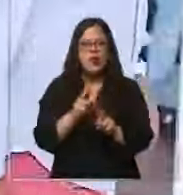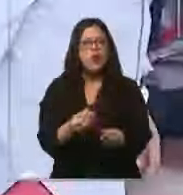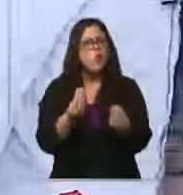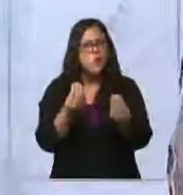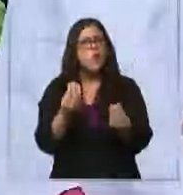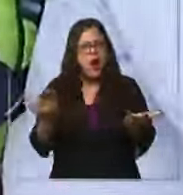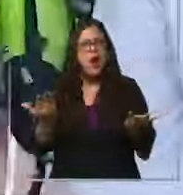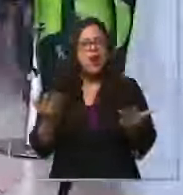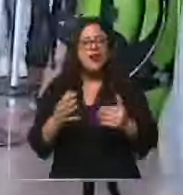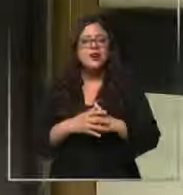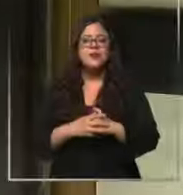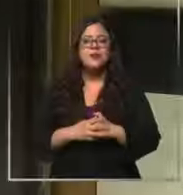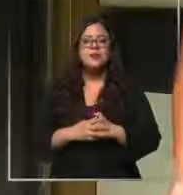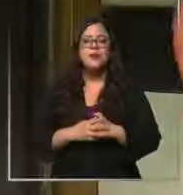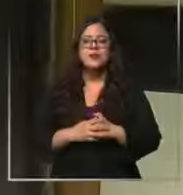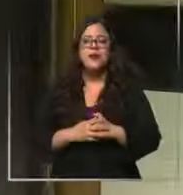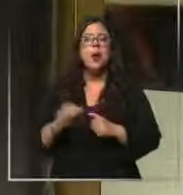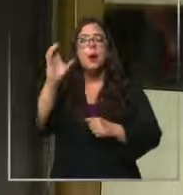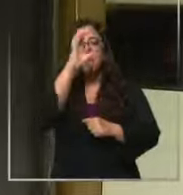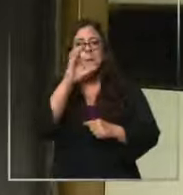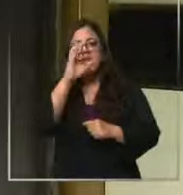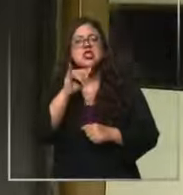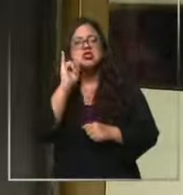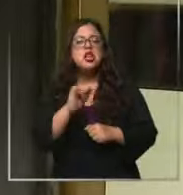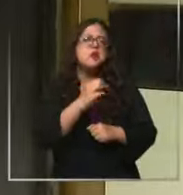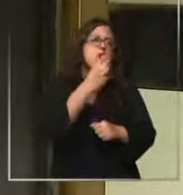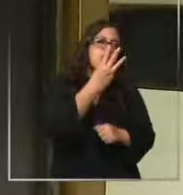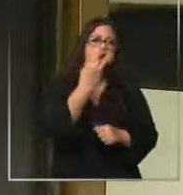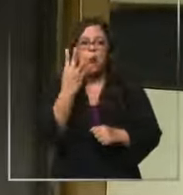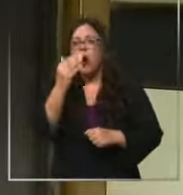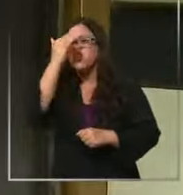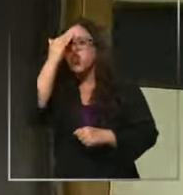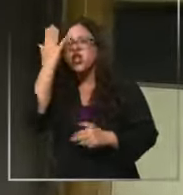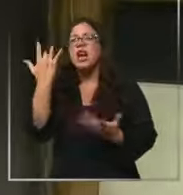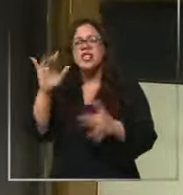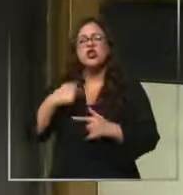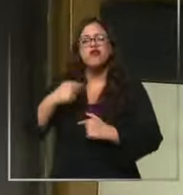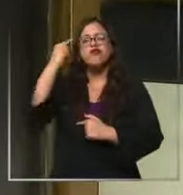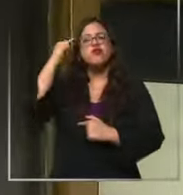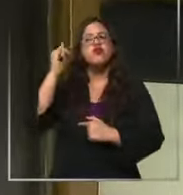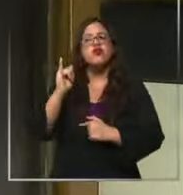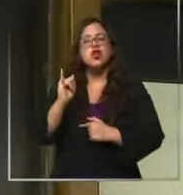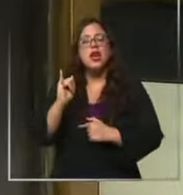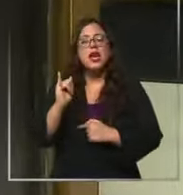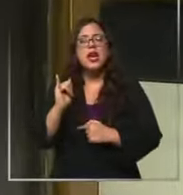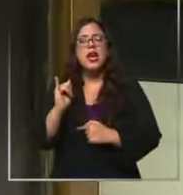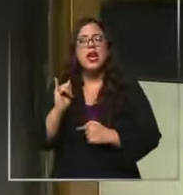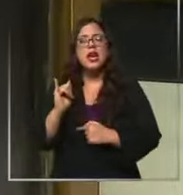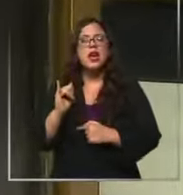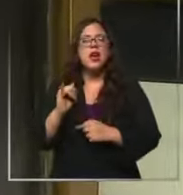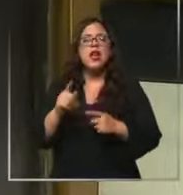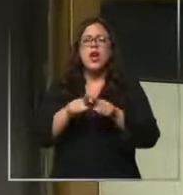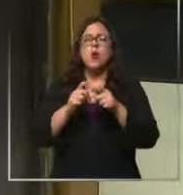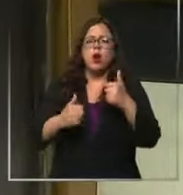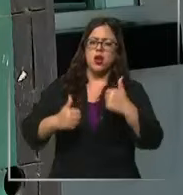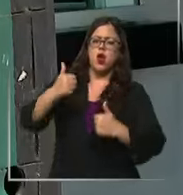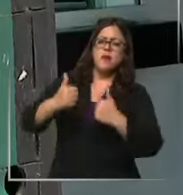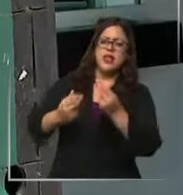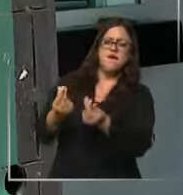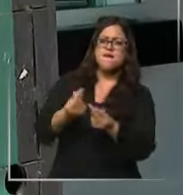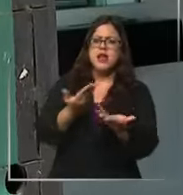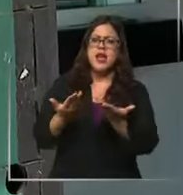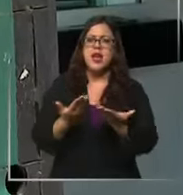atractivos. Hay panoramas para ir, sí, por 3-4 días, eso sí, claro. Lo tengo pensado. Sí, sí, están bien competitivos los precios.